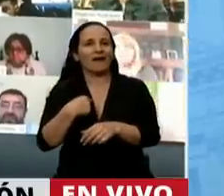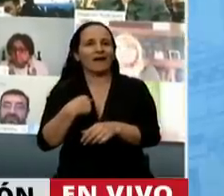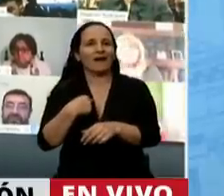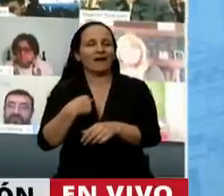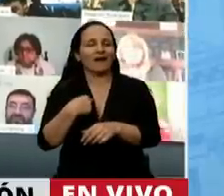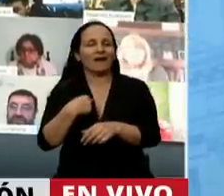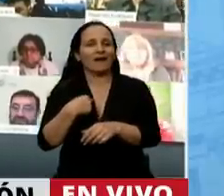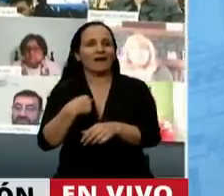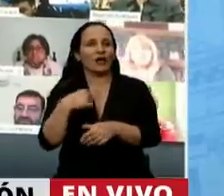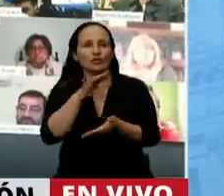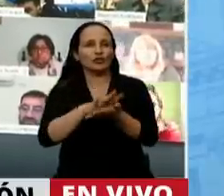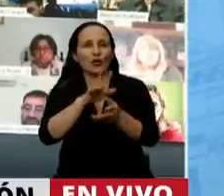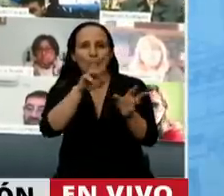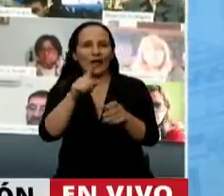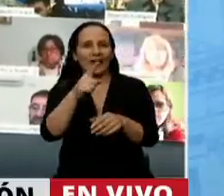al